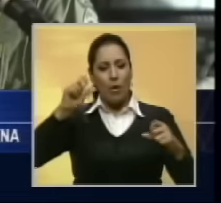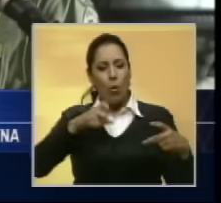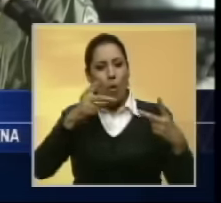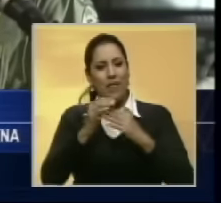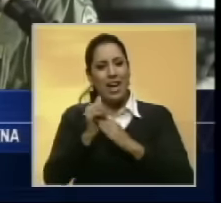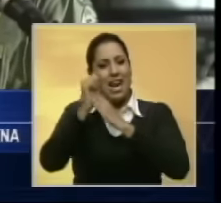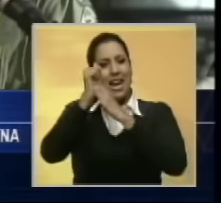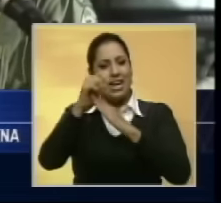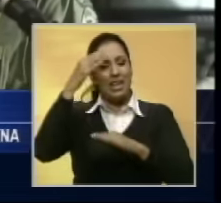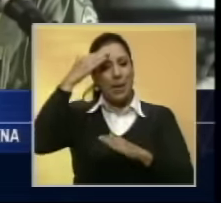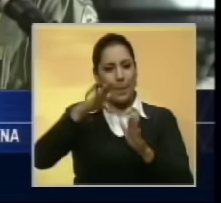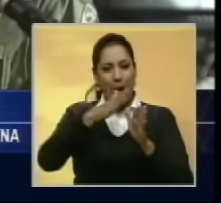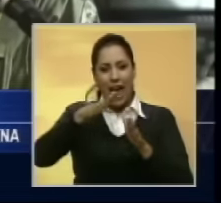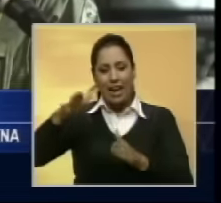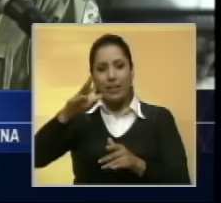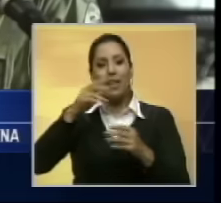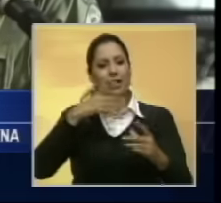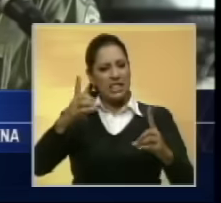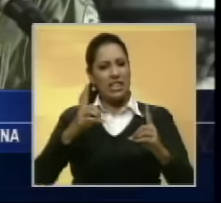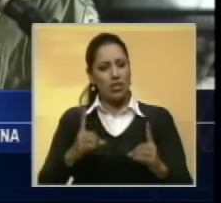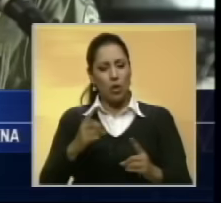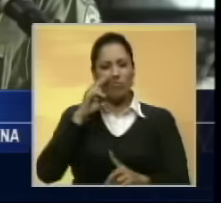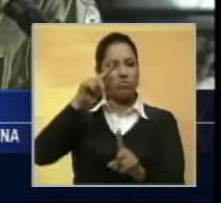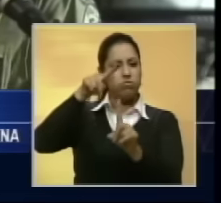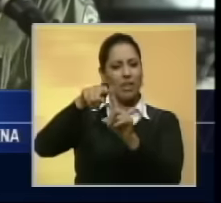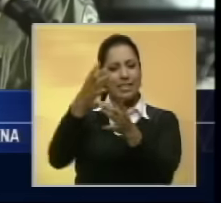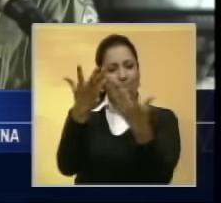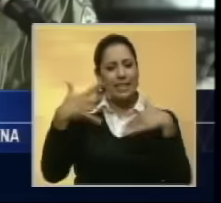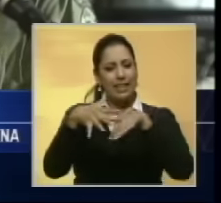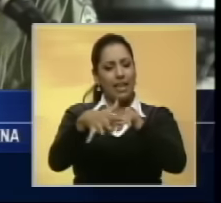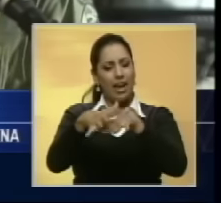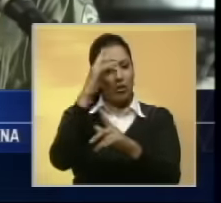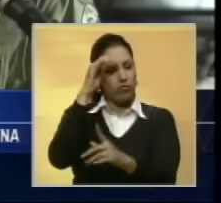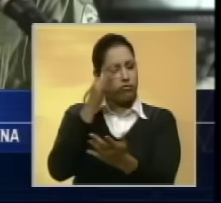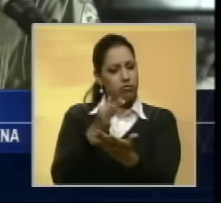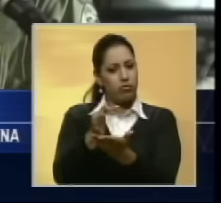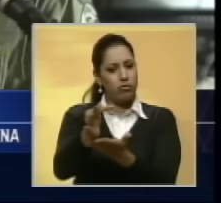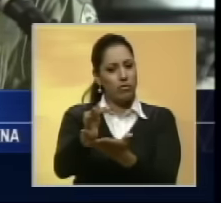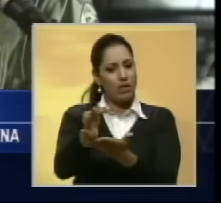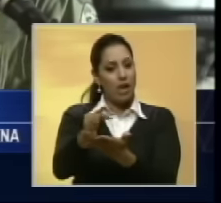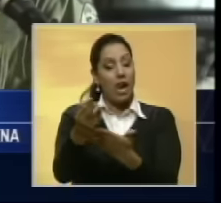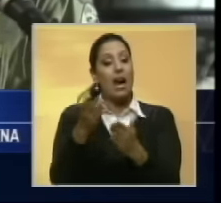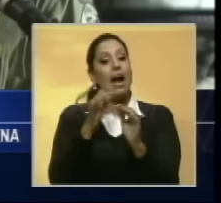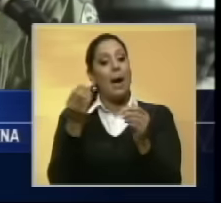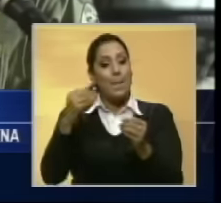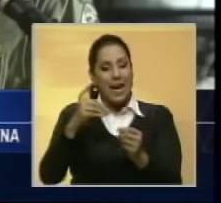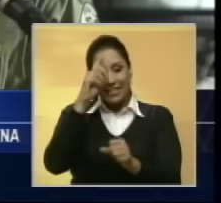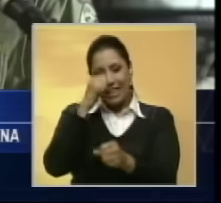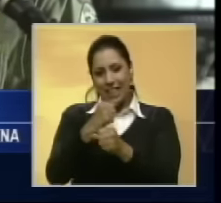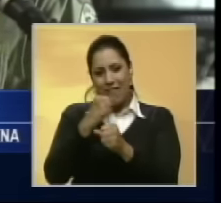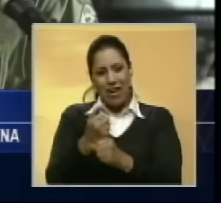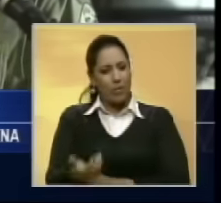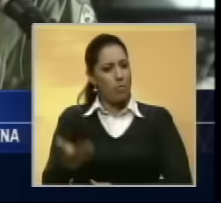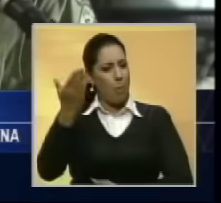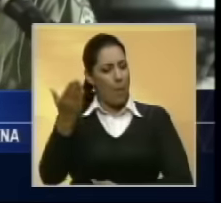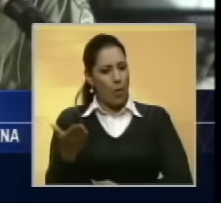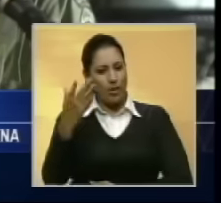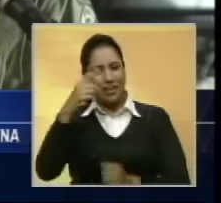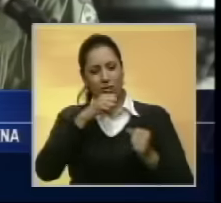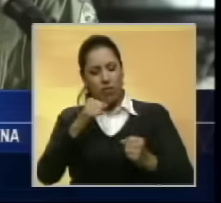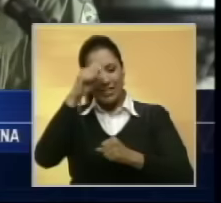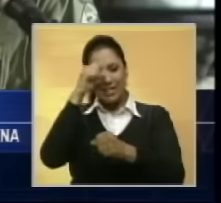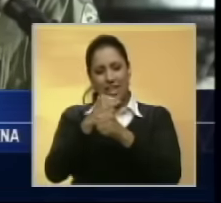liderazgo de la Infantería de Marina Bolivariana con decisión, visión integradora y lealtad. A continuar con el importante y arduo trabajo de